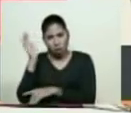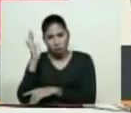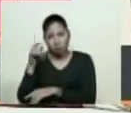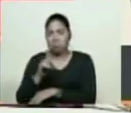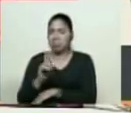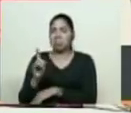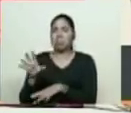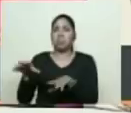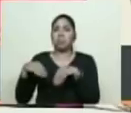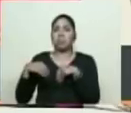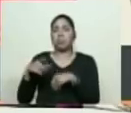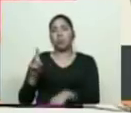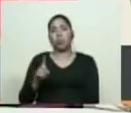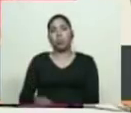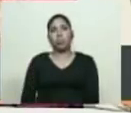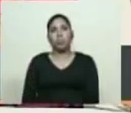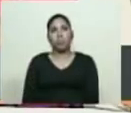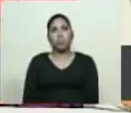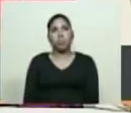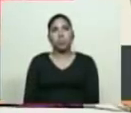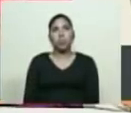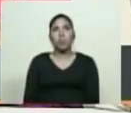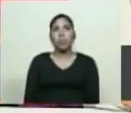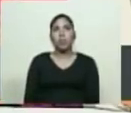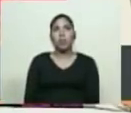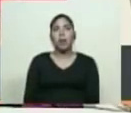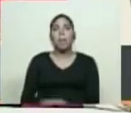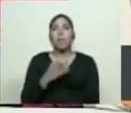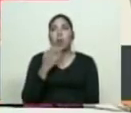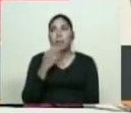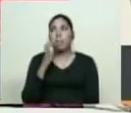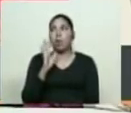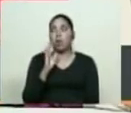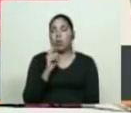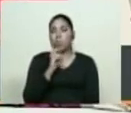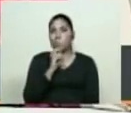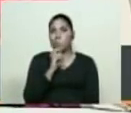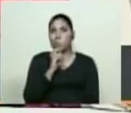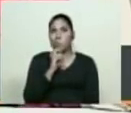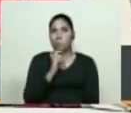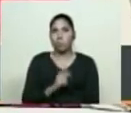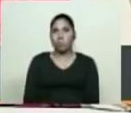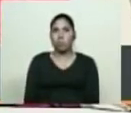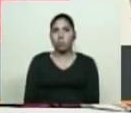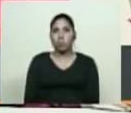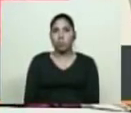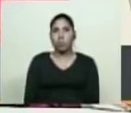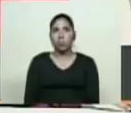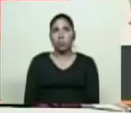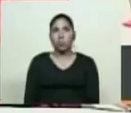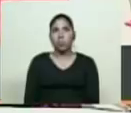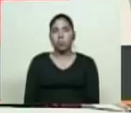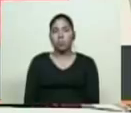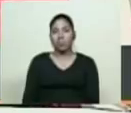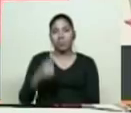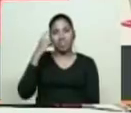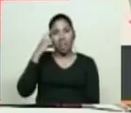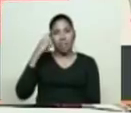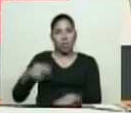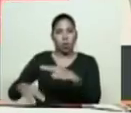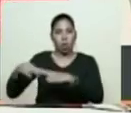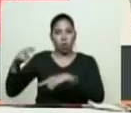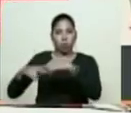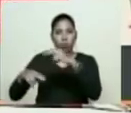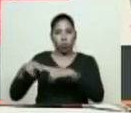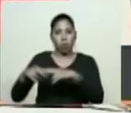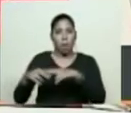discutir. Eso no es tema de discusión. Van a discutir, por ejemplo, el tema del muro de Estados